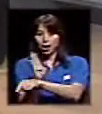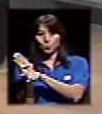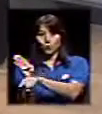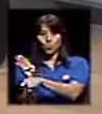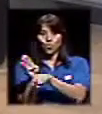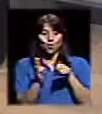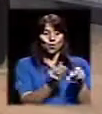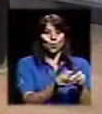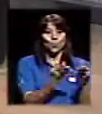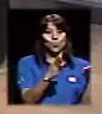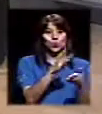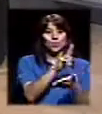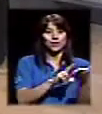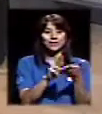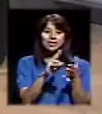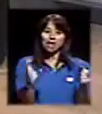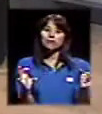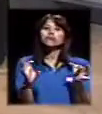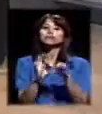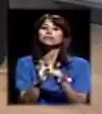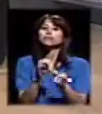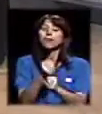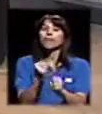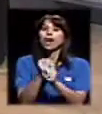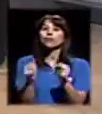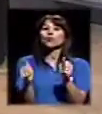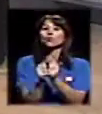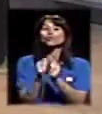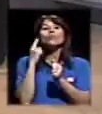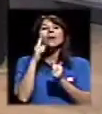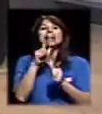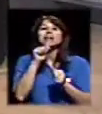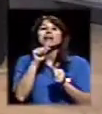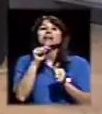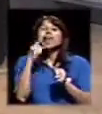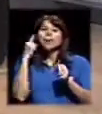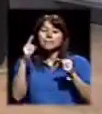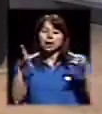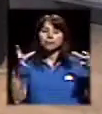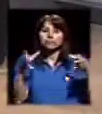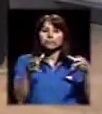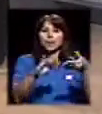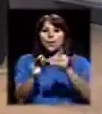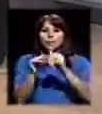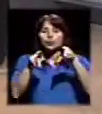con respecto a una minoría, la minoría no vidente, que